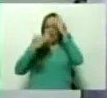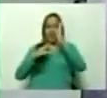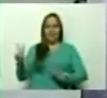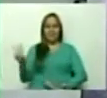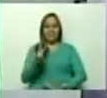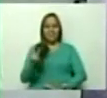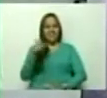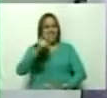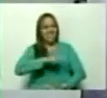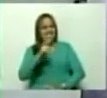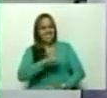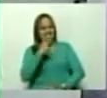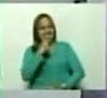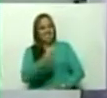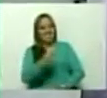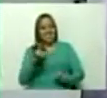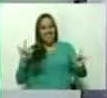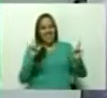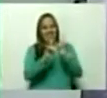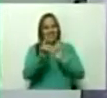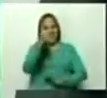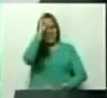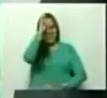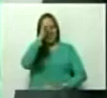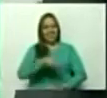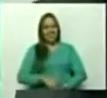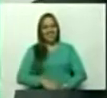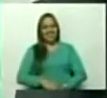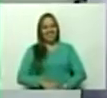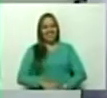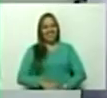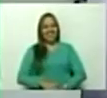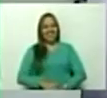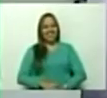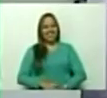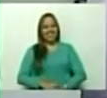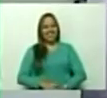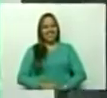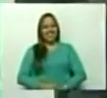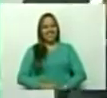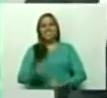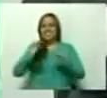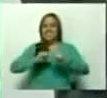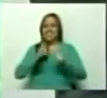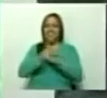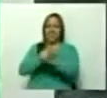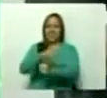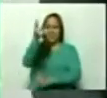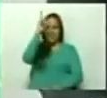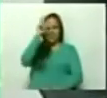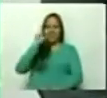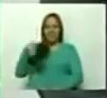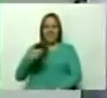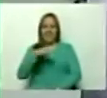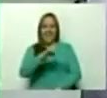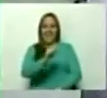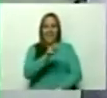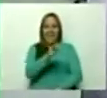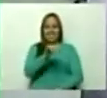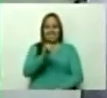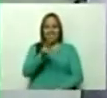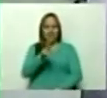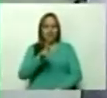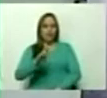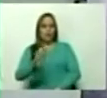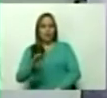saludo. Amo, Falcón. Te amo, Carirubana. Ah, Carirubana. Falcón y dentro de Falcón, Carirubana. ¿Y cómo sonaría el hola, hola